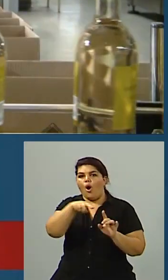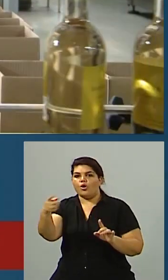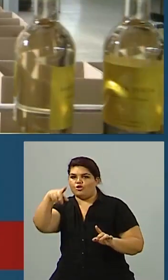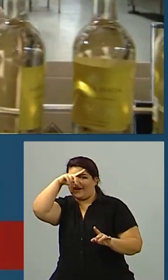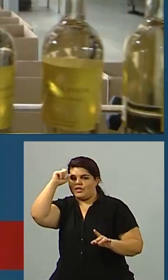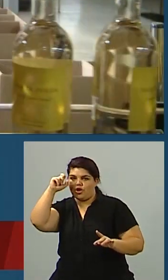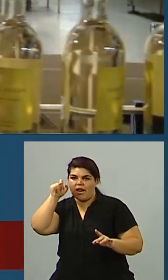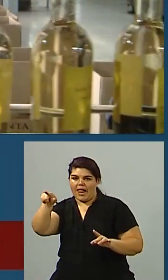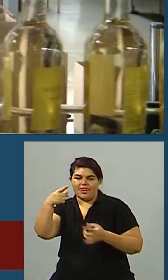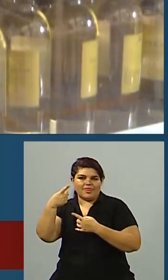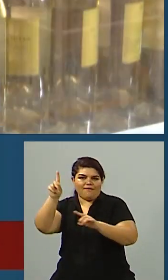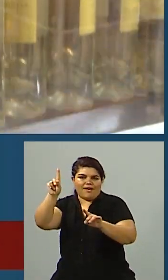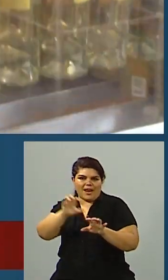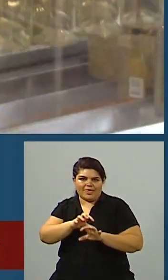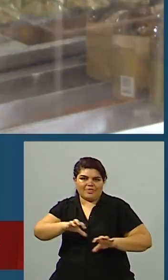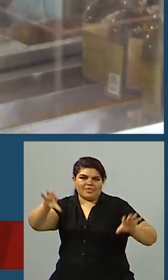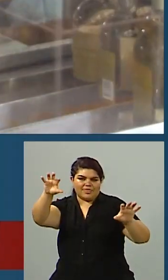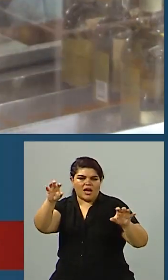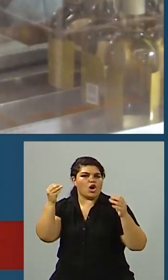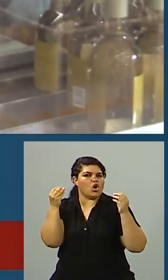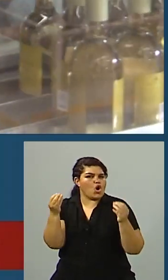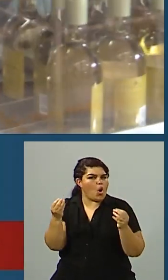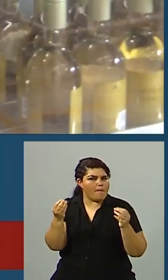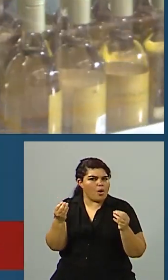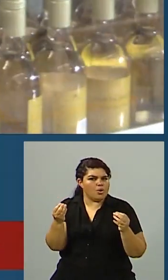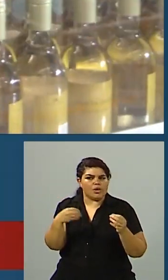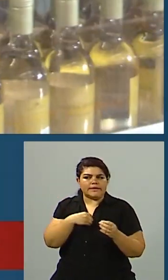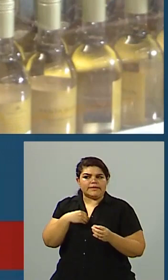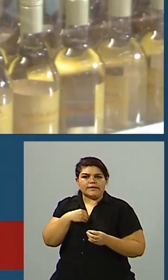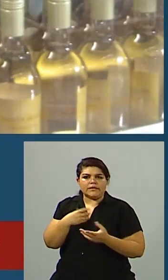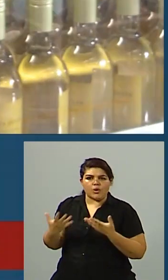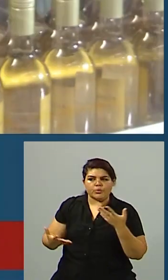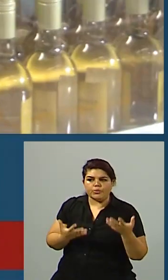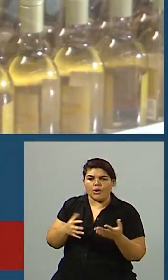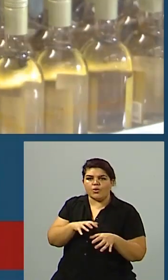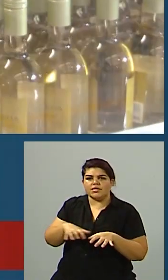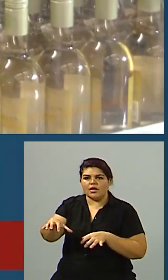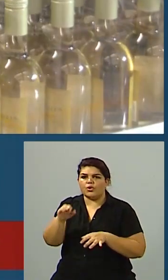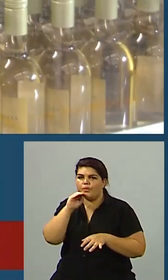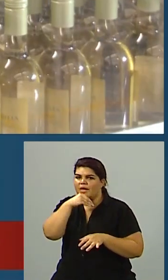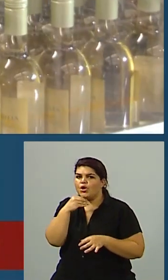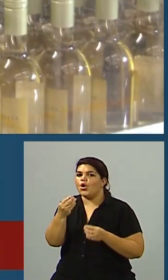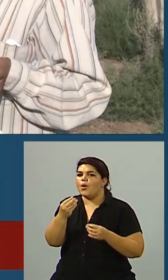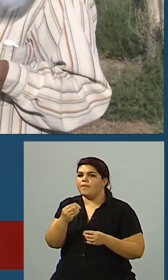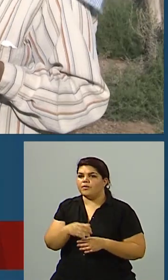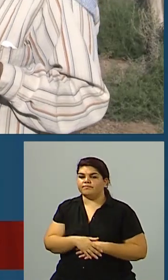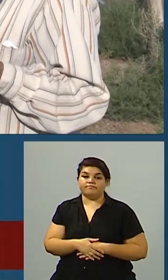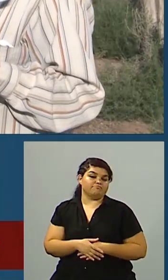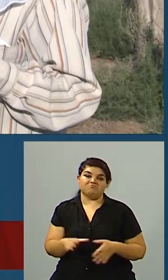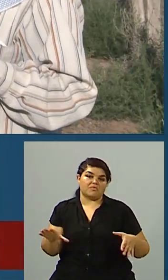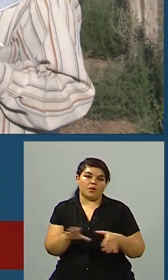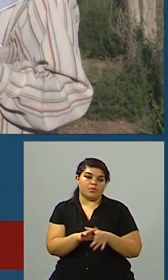obviamente todo esto genera un poco de incertidumbre, pero también expectativa en el sector. Sí, yo creo que son las dos palabras